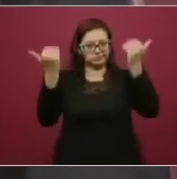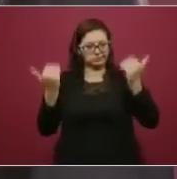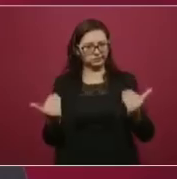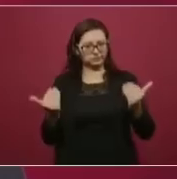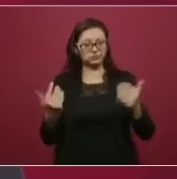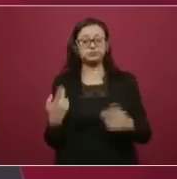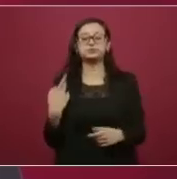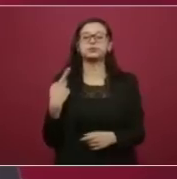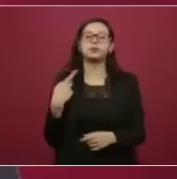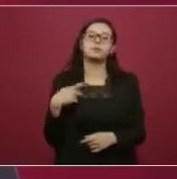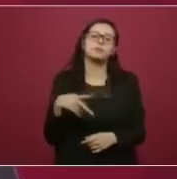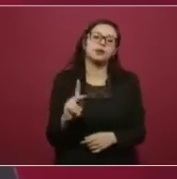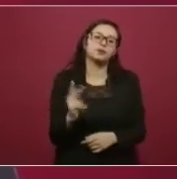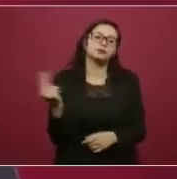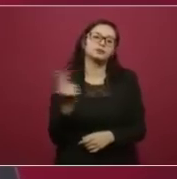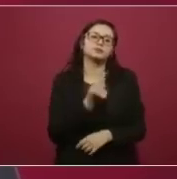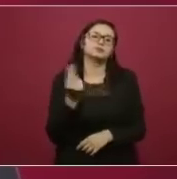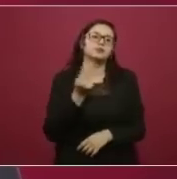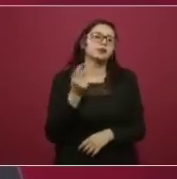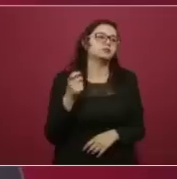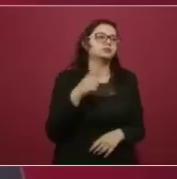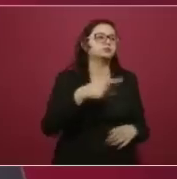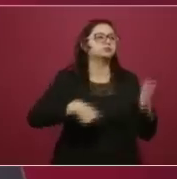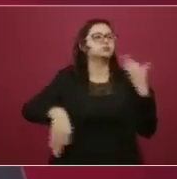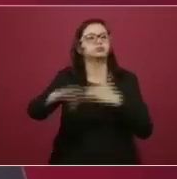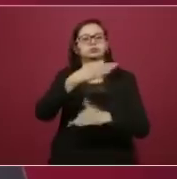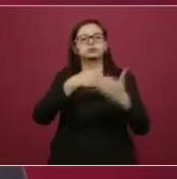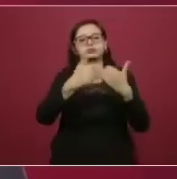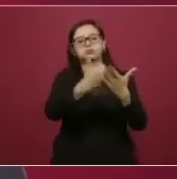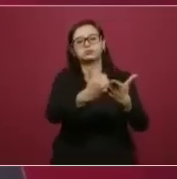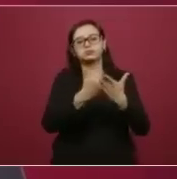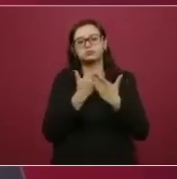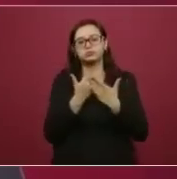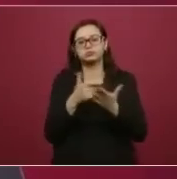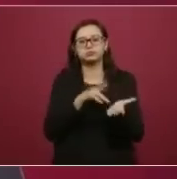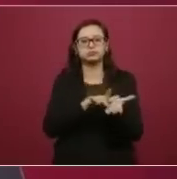queremos que todos ayuden, que todos apoyen.